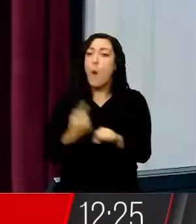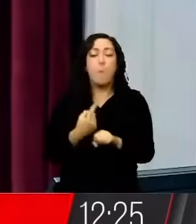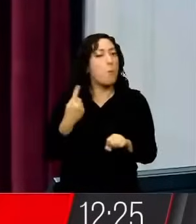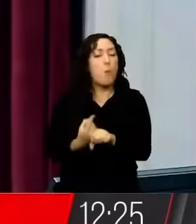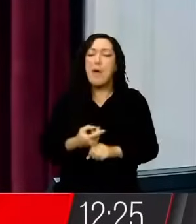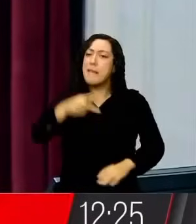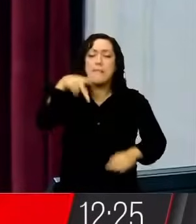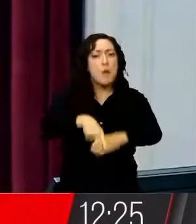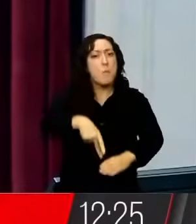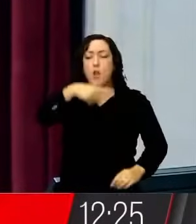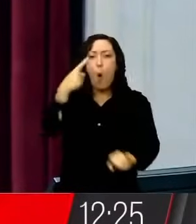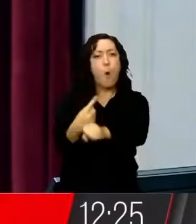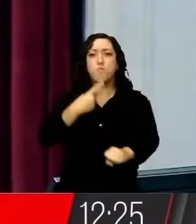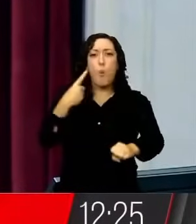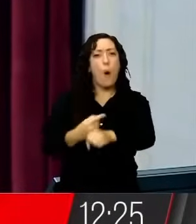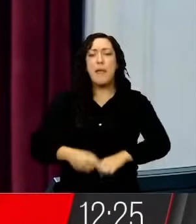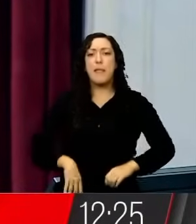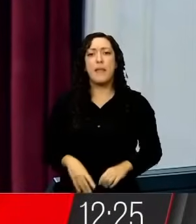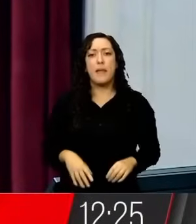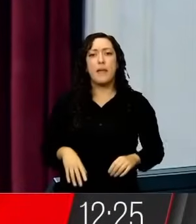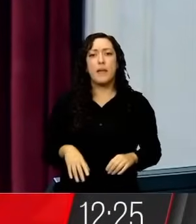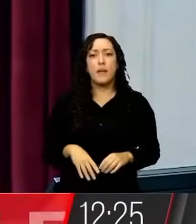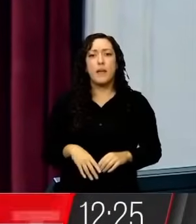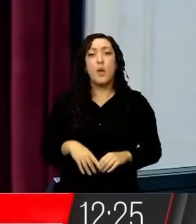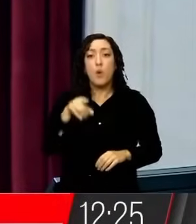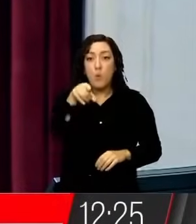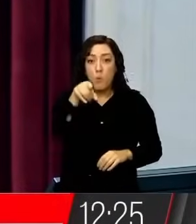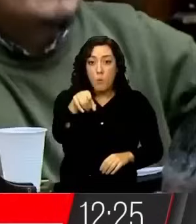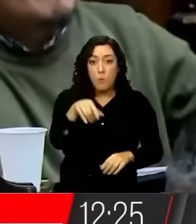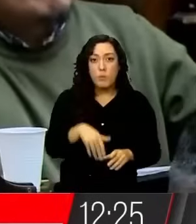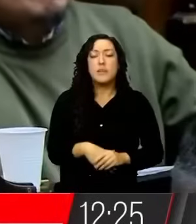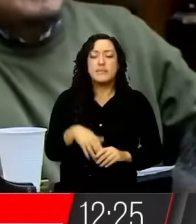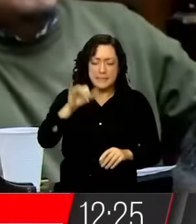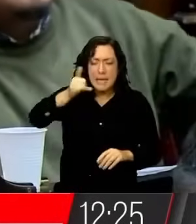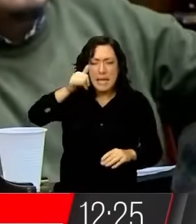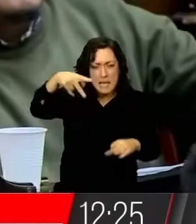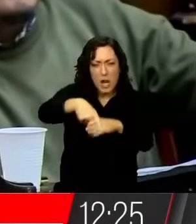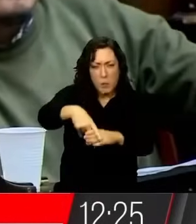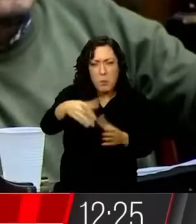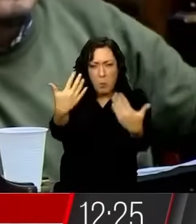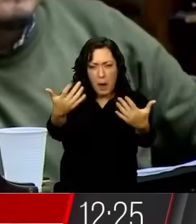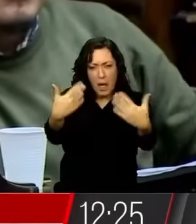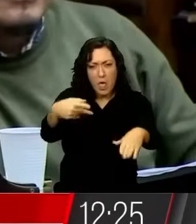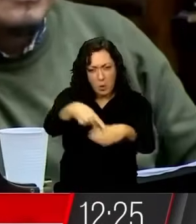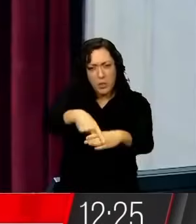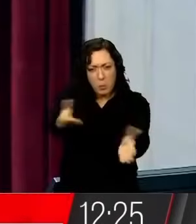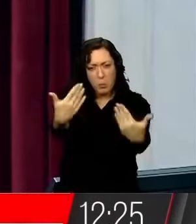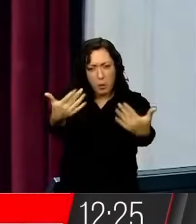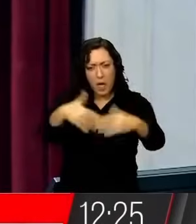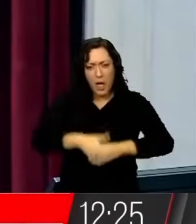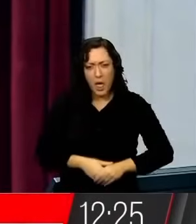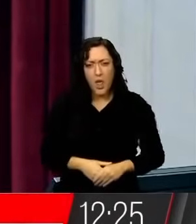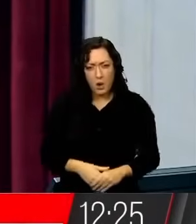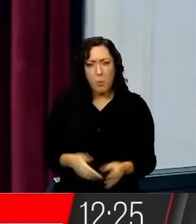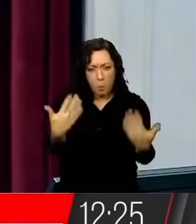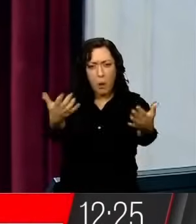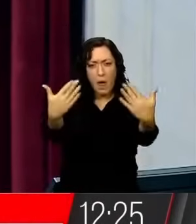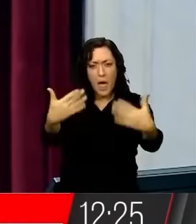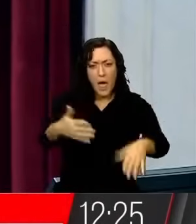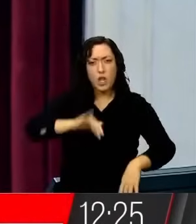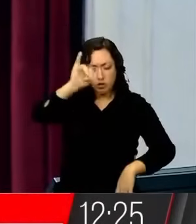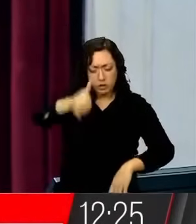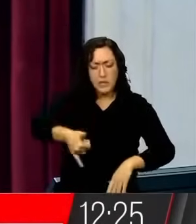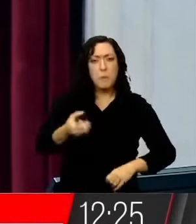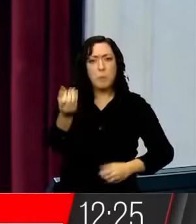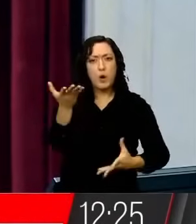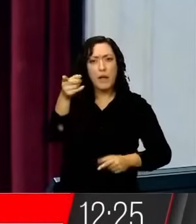más me puede de la mitad de esta Cámara, diputada. No me puede, me tiene que si dejar la puedo terminar, interrumpir, diputada, y le puedo. ¿La puedo interrumpir? Sí,